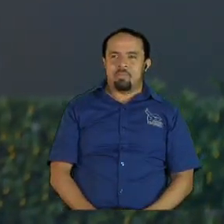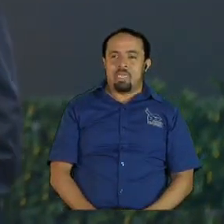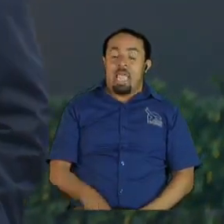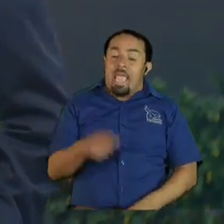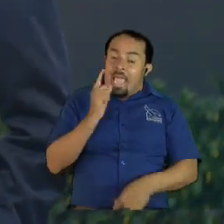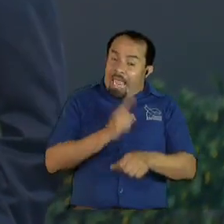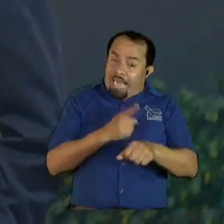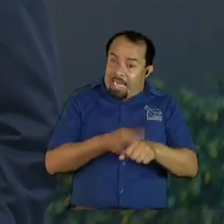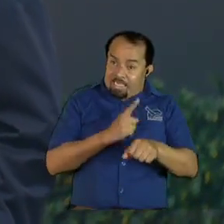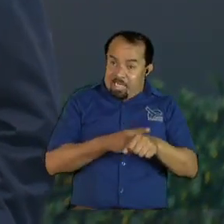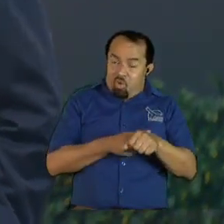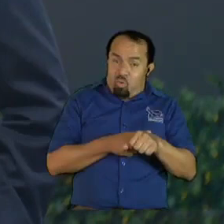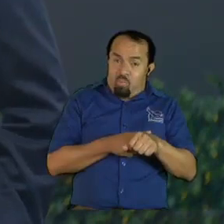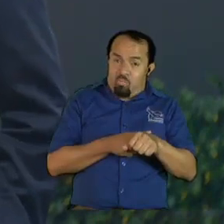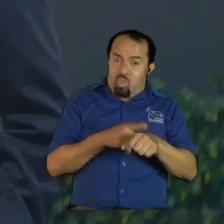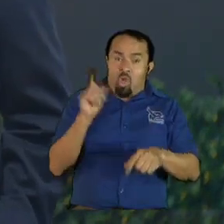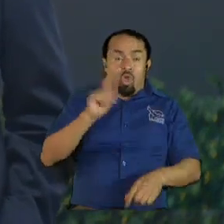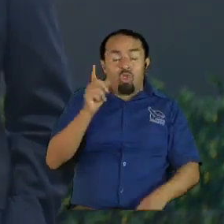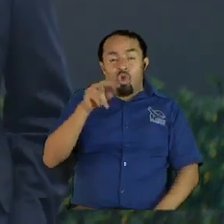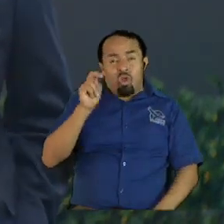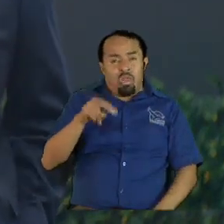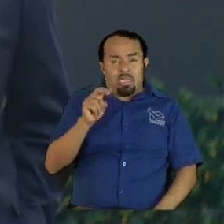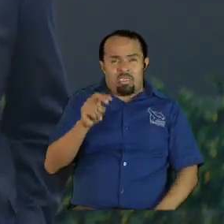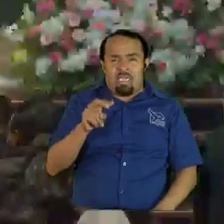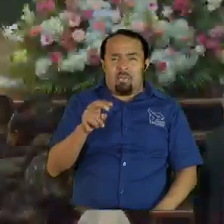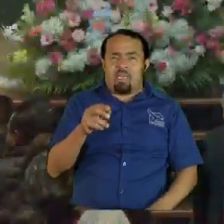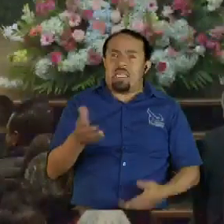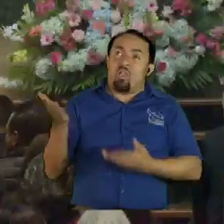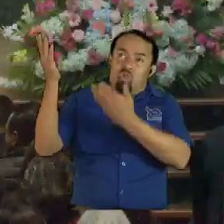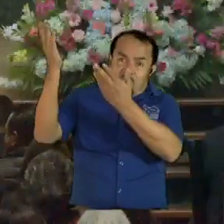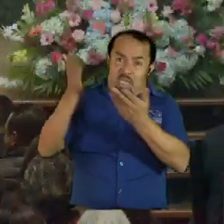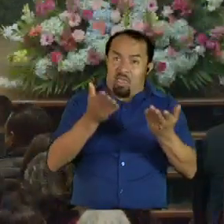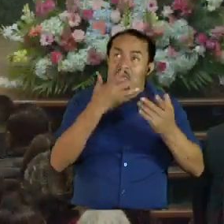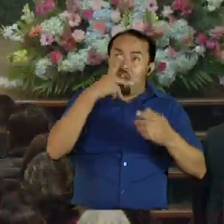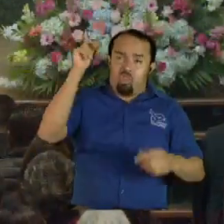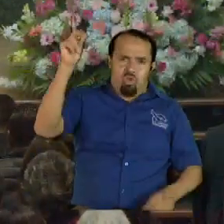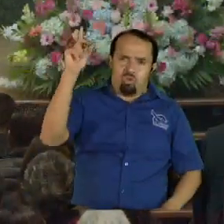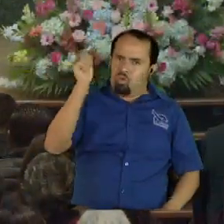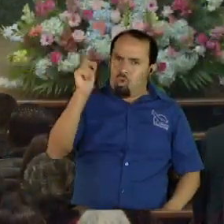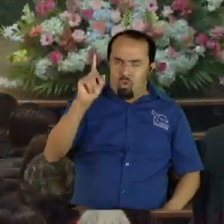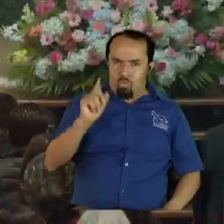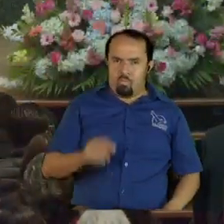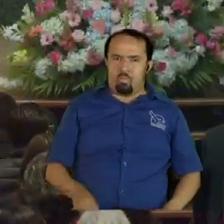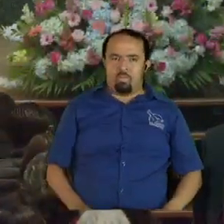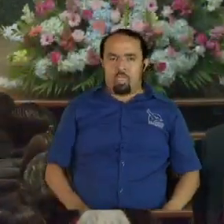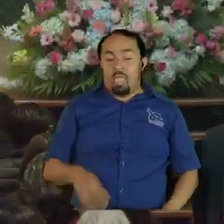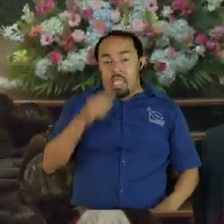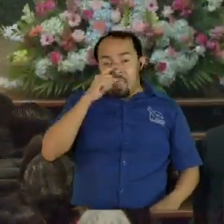El castigo no necesariamente te lo tiene que dar Dios.